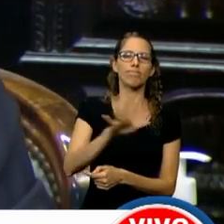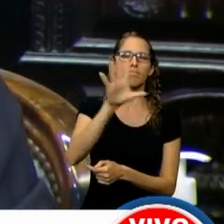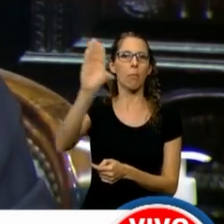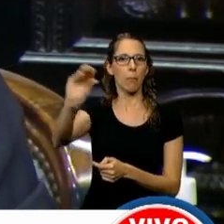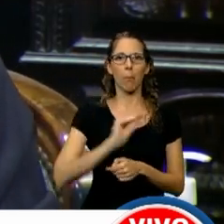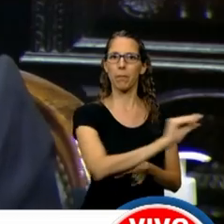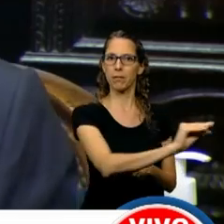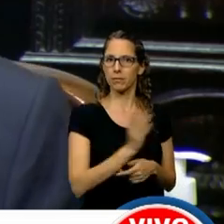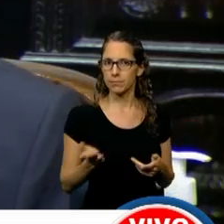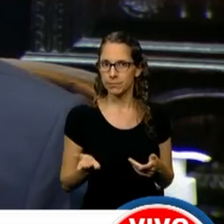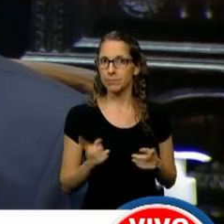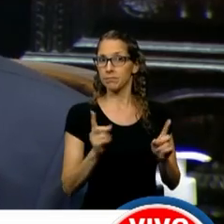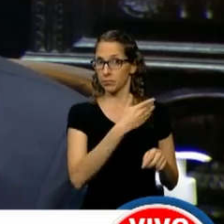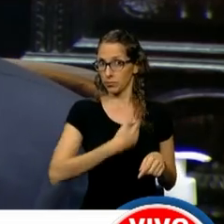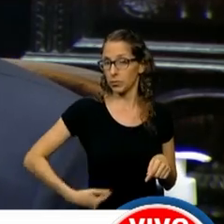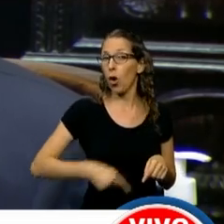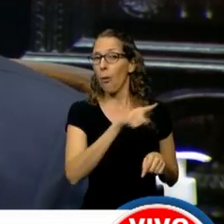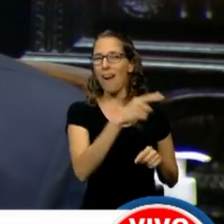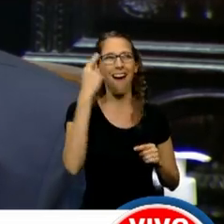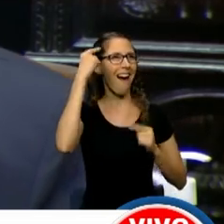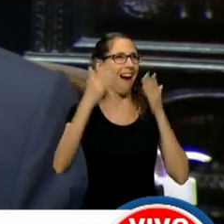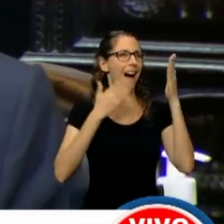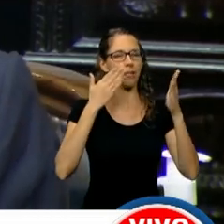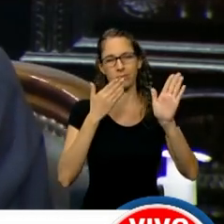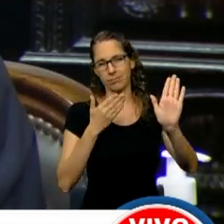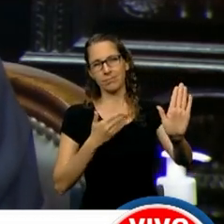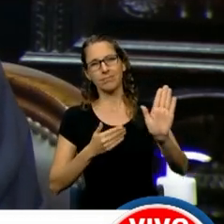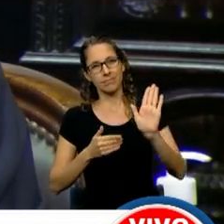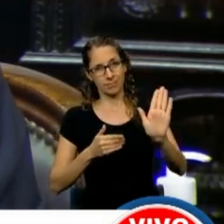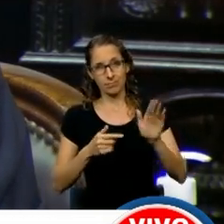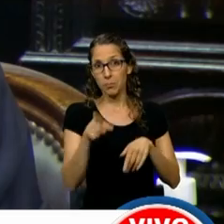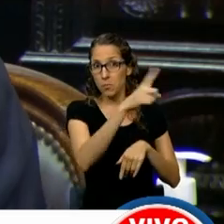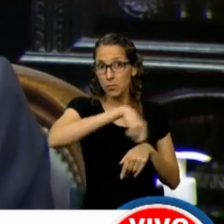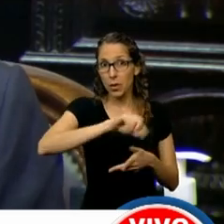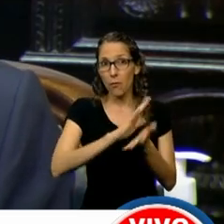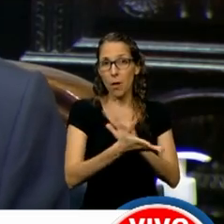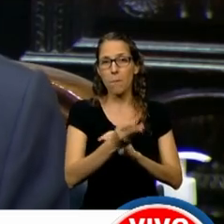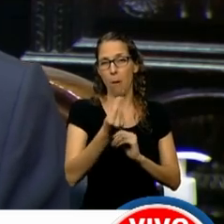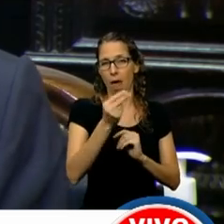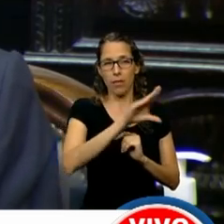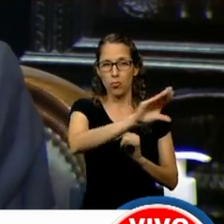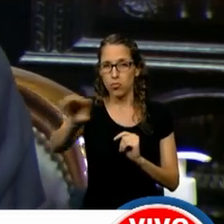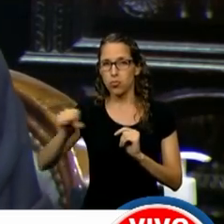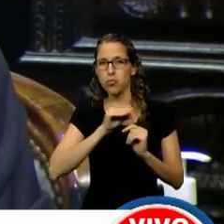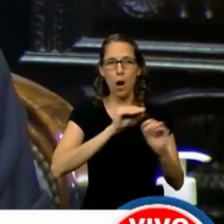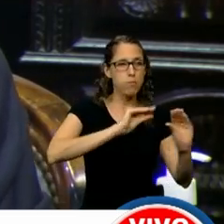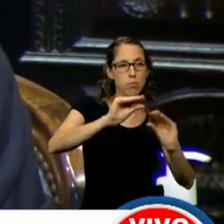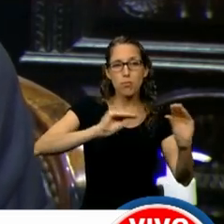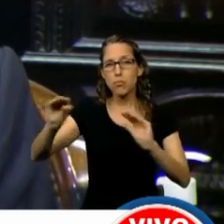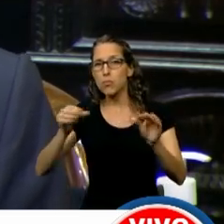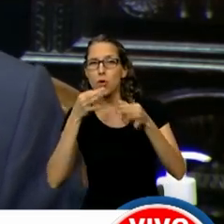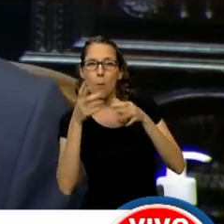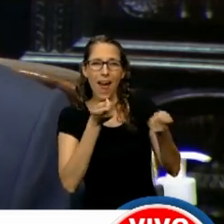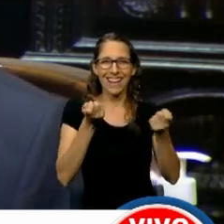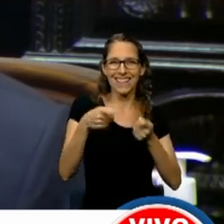que el oficialismo no se haga ilusiones porque aunque tengan dinero discrecional para volcar en esas universidades